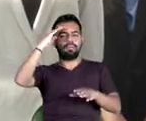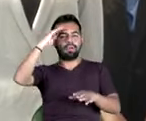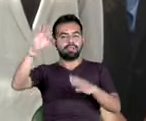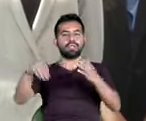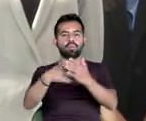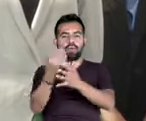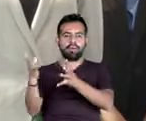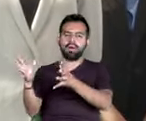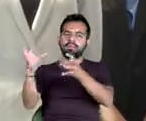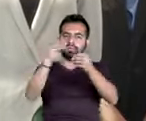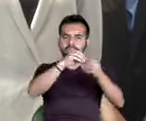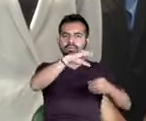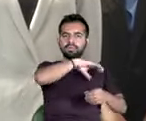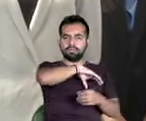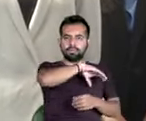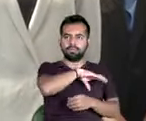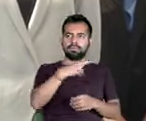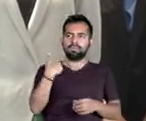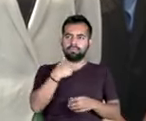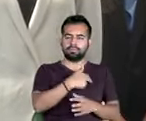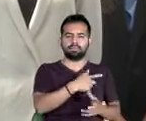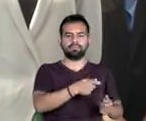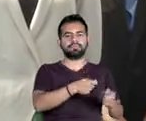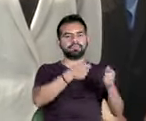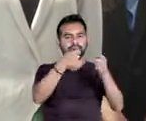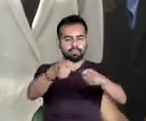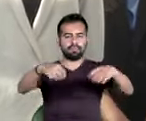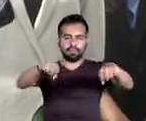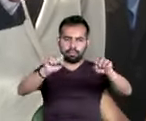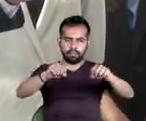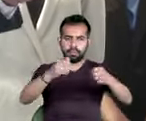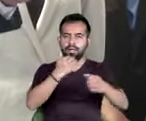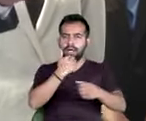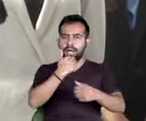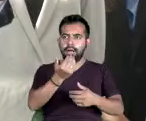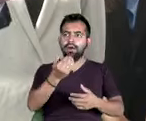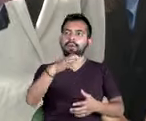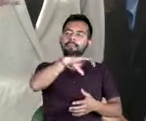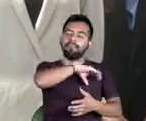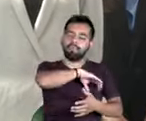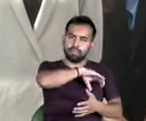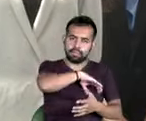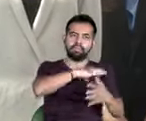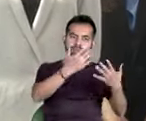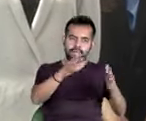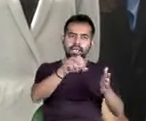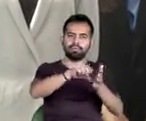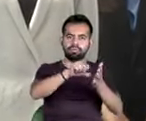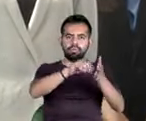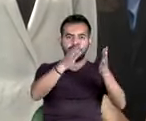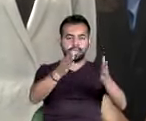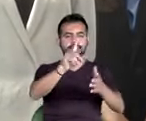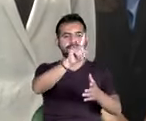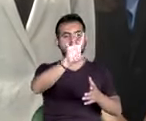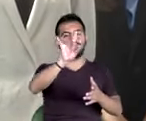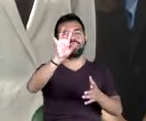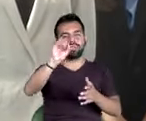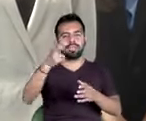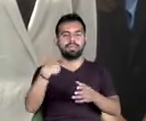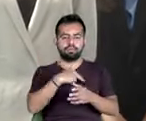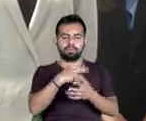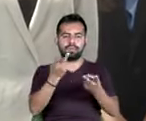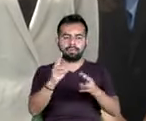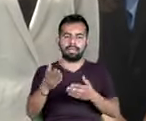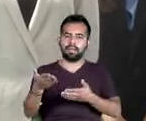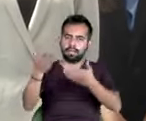Distrito Metropolitano. Nosotros hemos entregado las motocicletas del caso, el municipio me refiero, y a la ciudad. Quedan 180 que también las vamos a entregar.